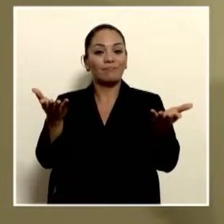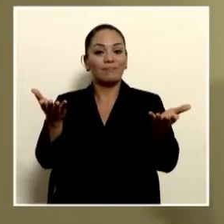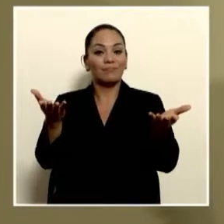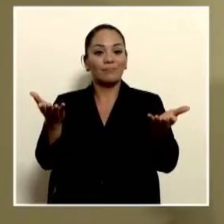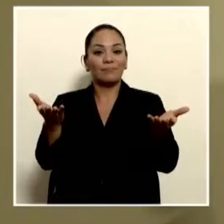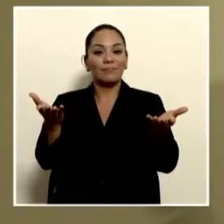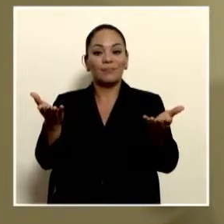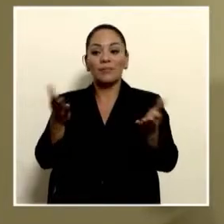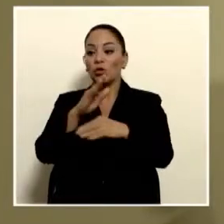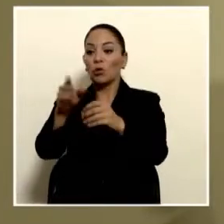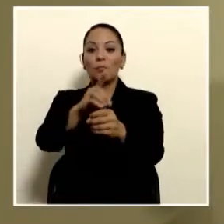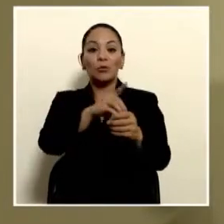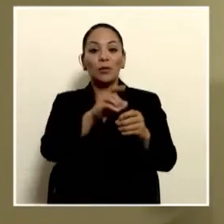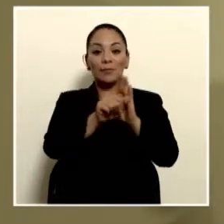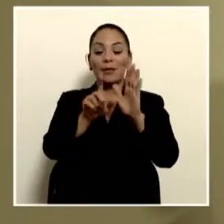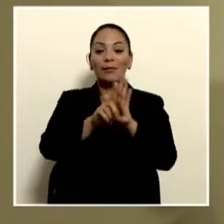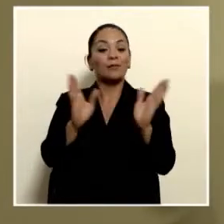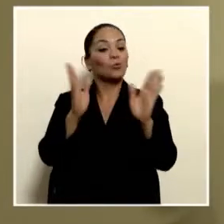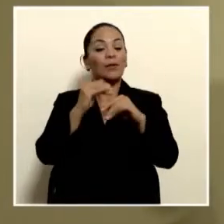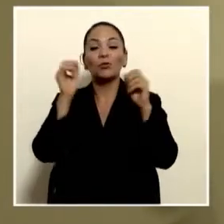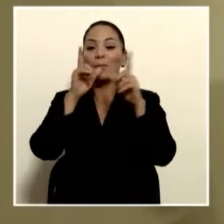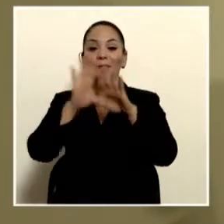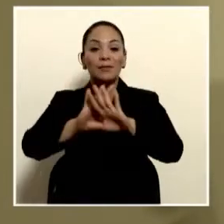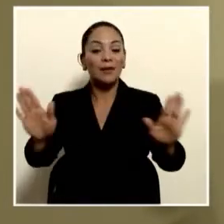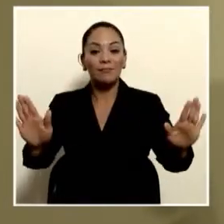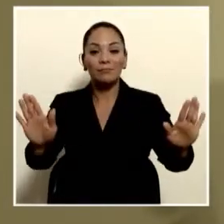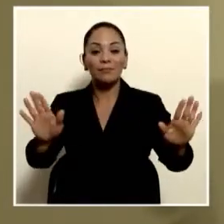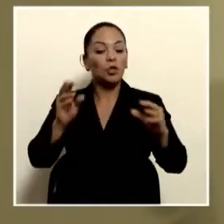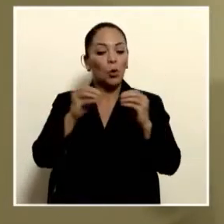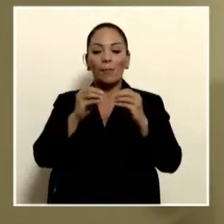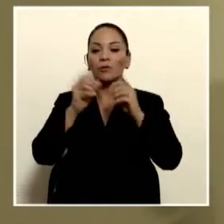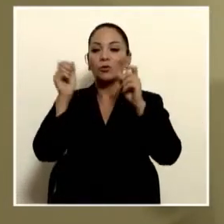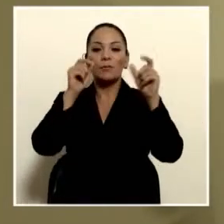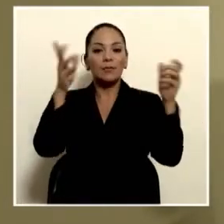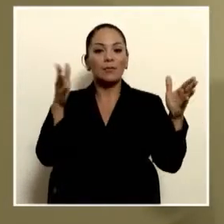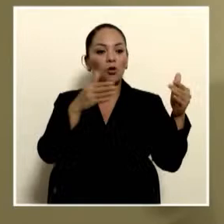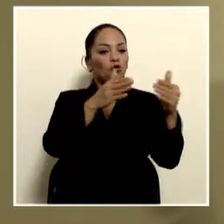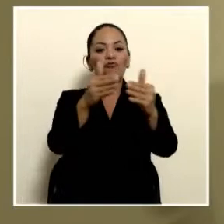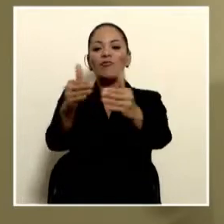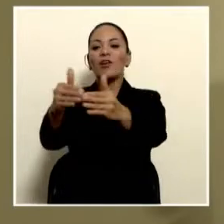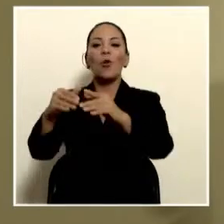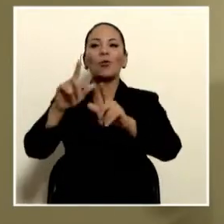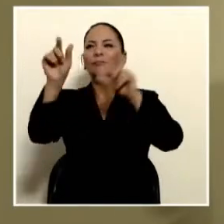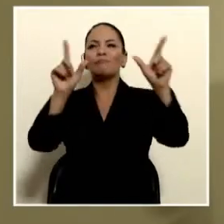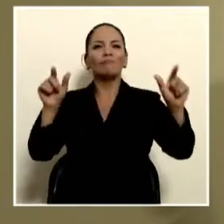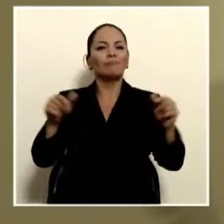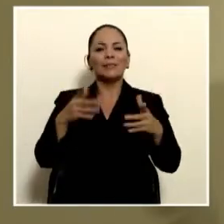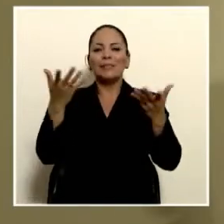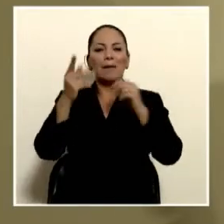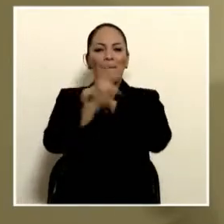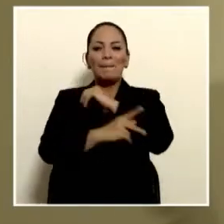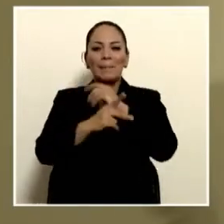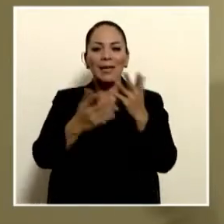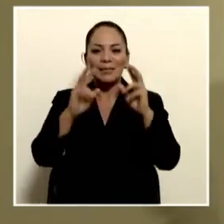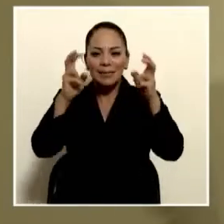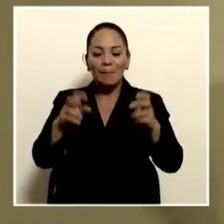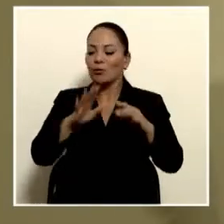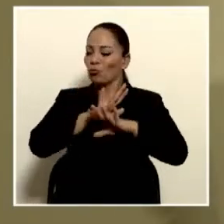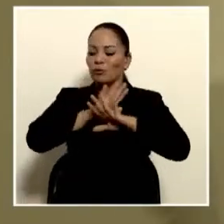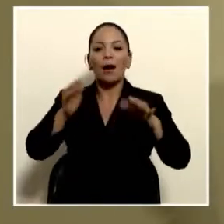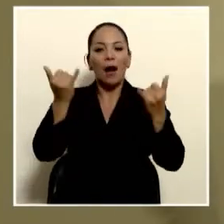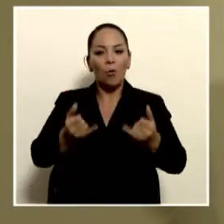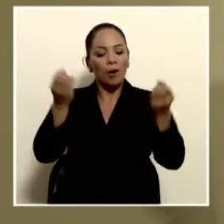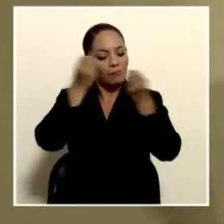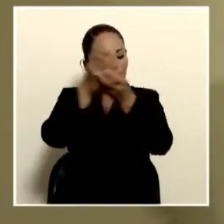de la Asamblea Legislativa. Ya no debería haber sorpresas en los rincones del país con estos temas. Pero viera que va